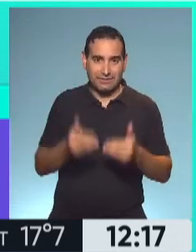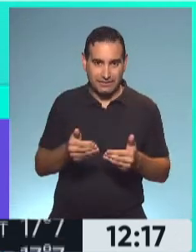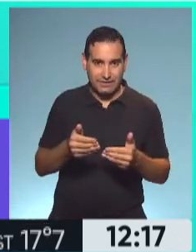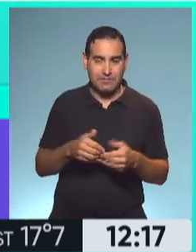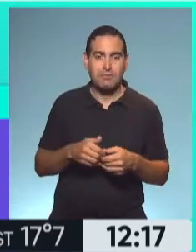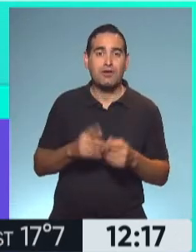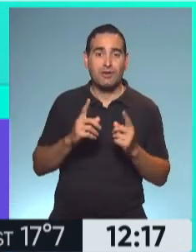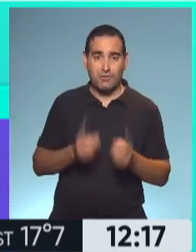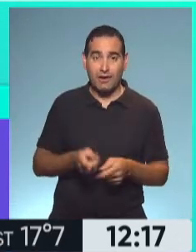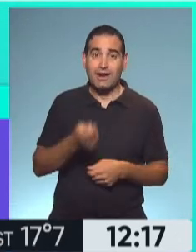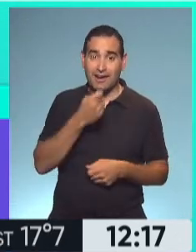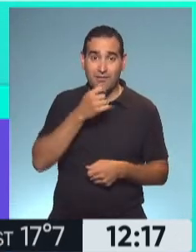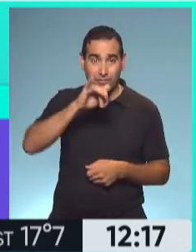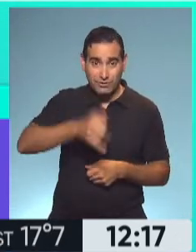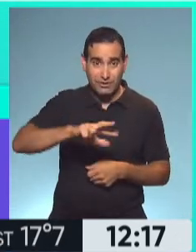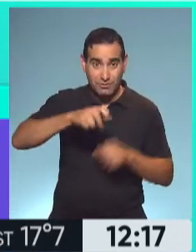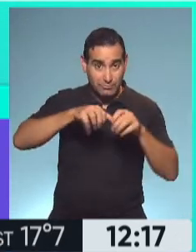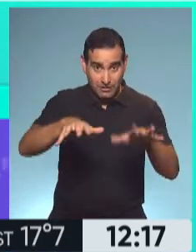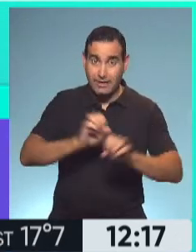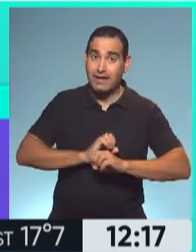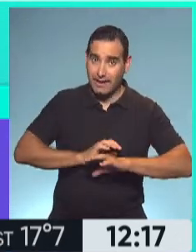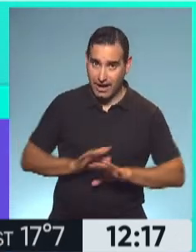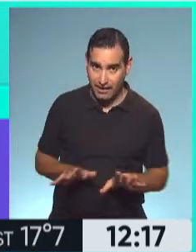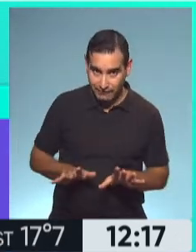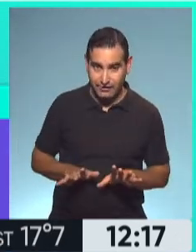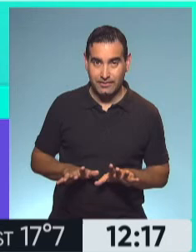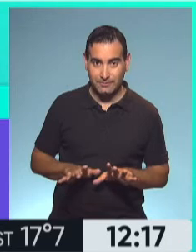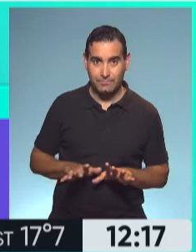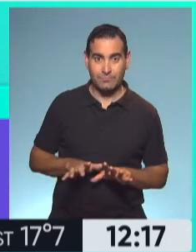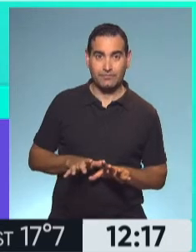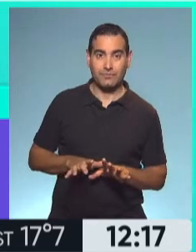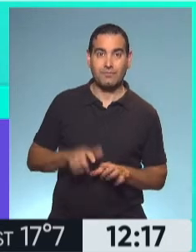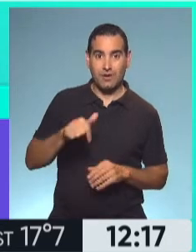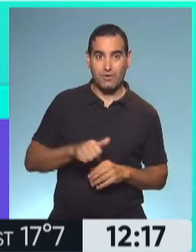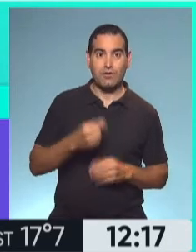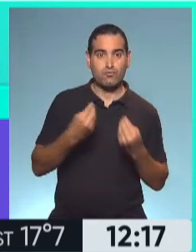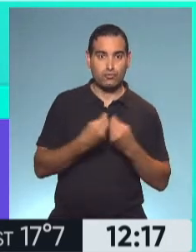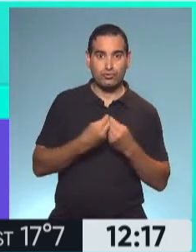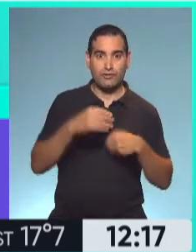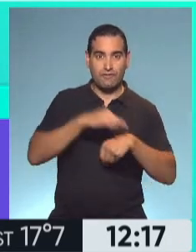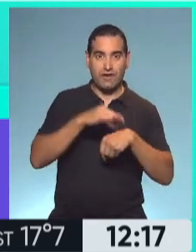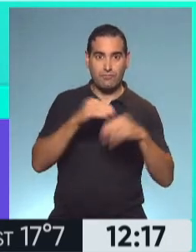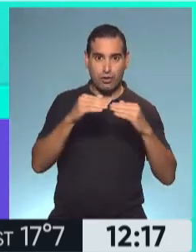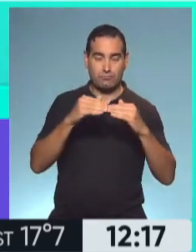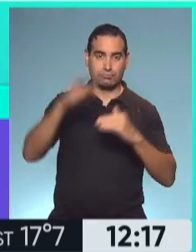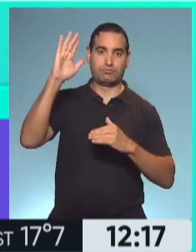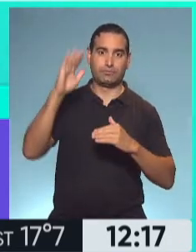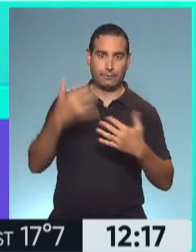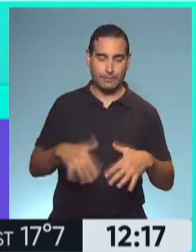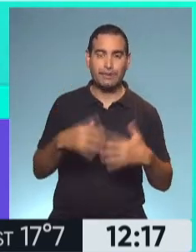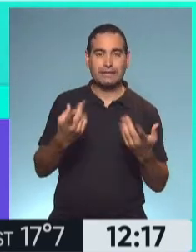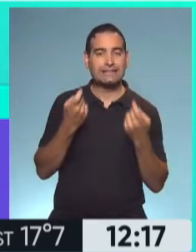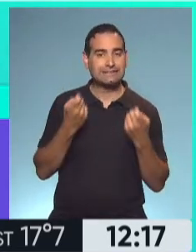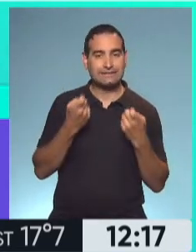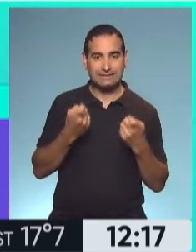alta, pero si esto sucede puede ser muy grave, porque estamos partiendo de una base muy alta. Entonces realmente necesitamos que